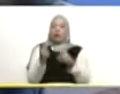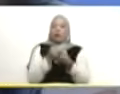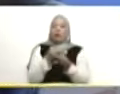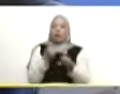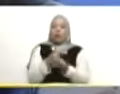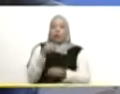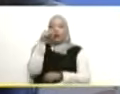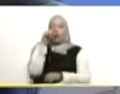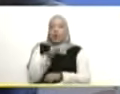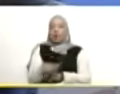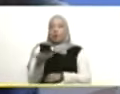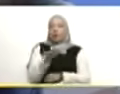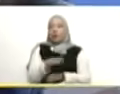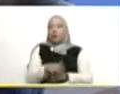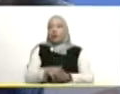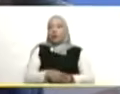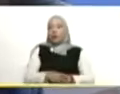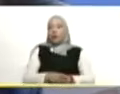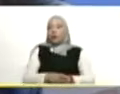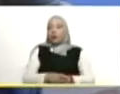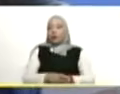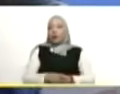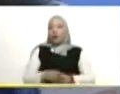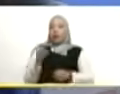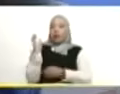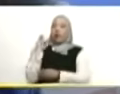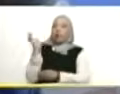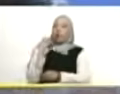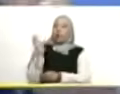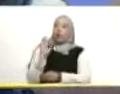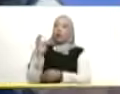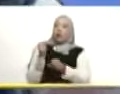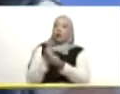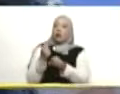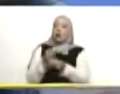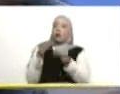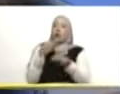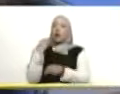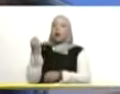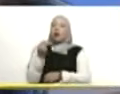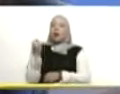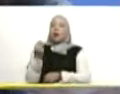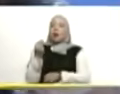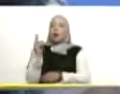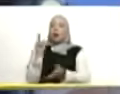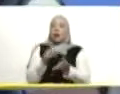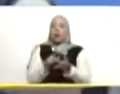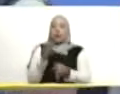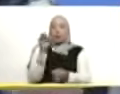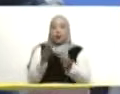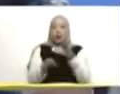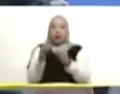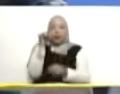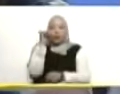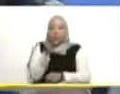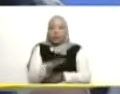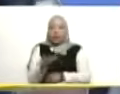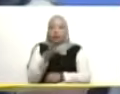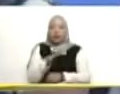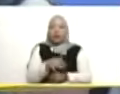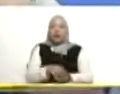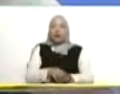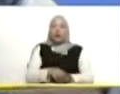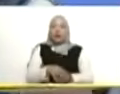desde el primer congreso por la juventud venezolana, el Congreso Juventud Venezuela, donde